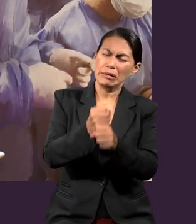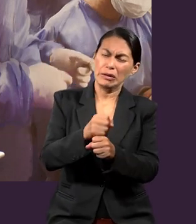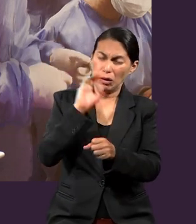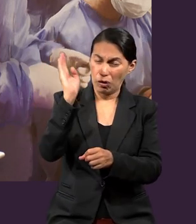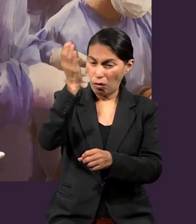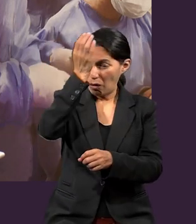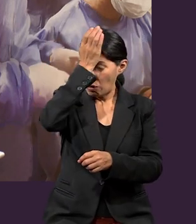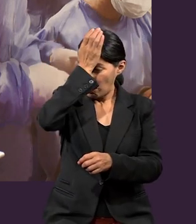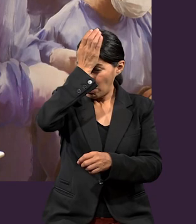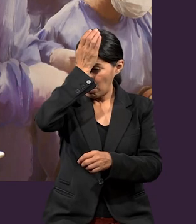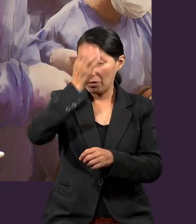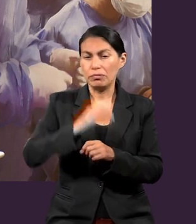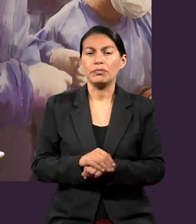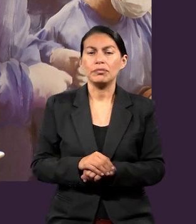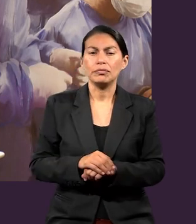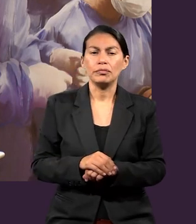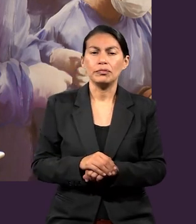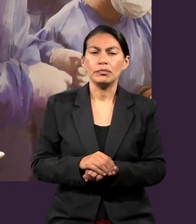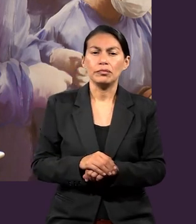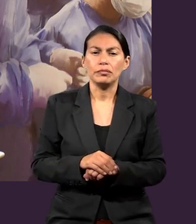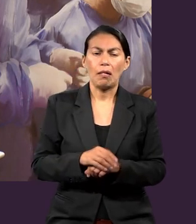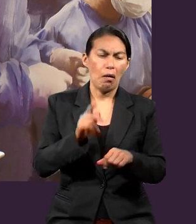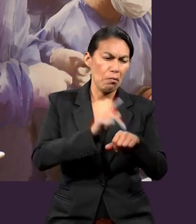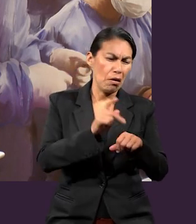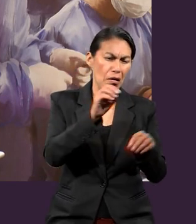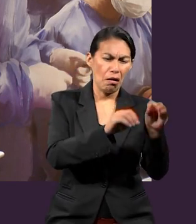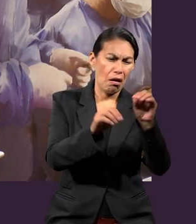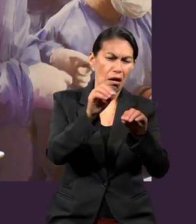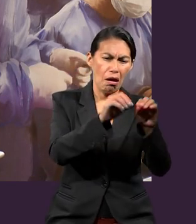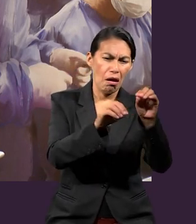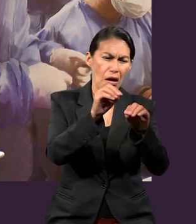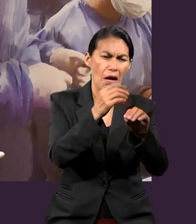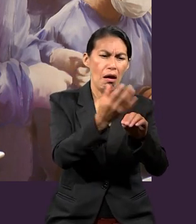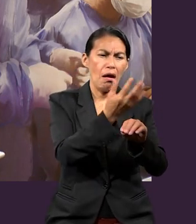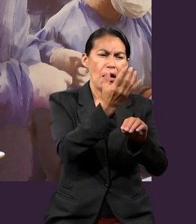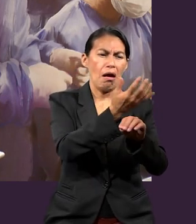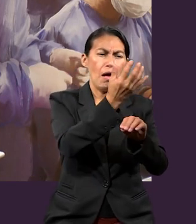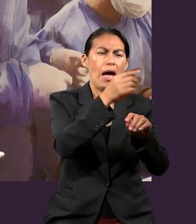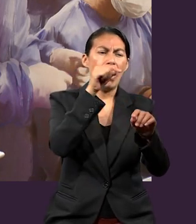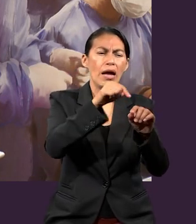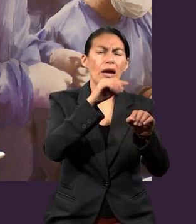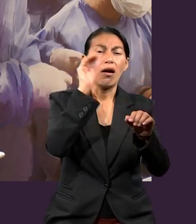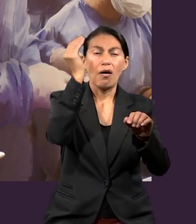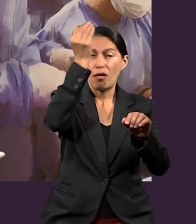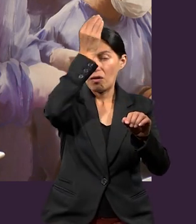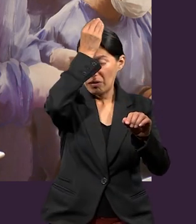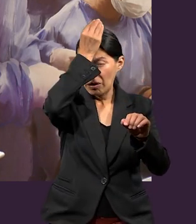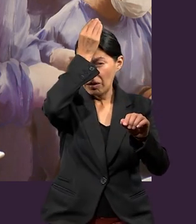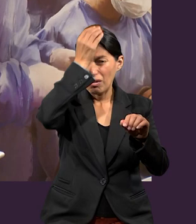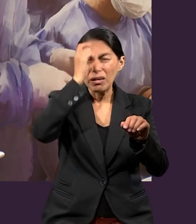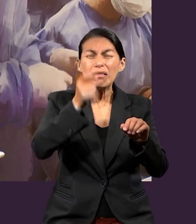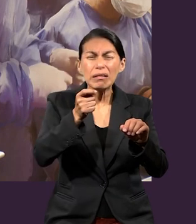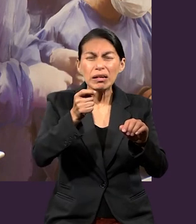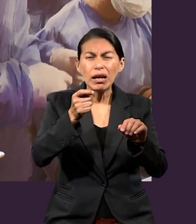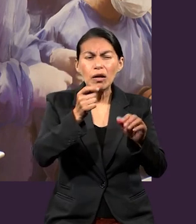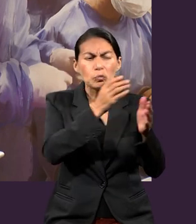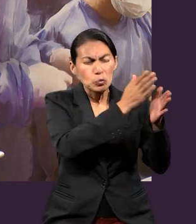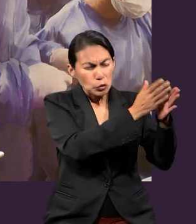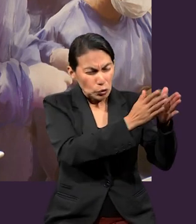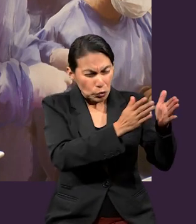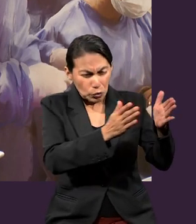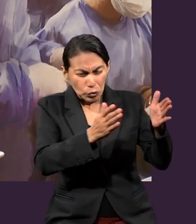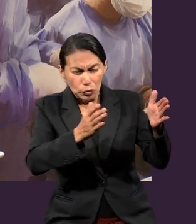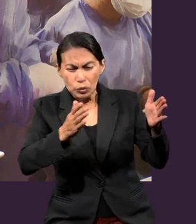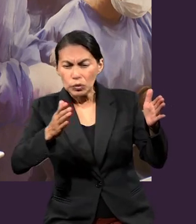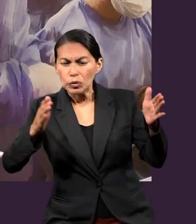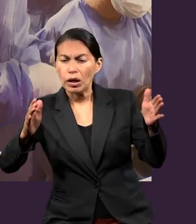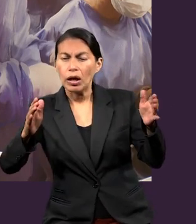y le dice, va a haber sacrificios, y nos dice, de un Cordero. ¿Y por qué el Cordero? Porque si nos vemos todo el transcurso de